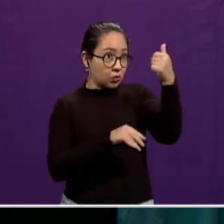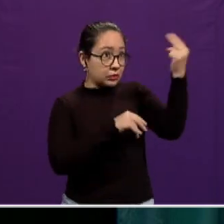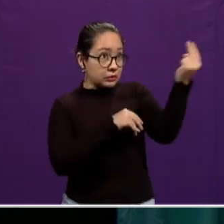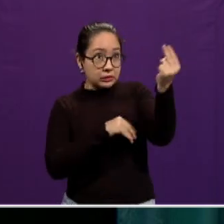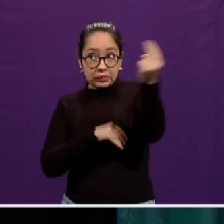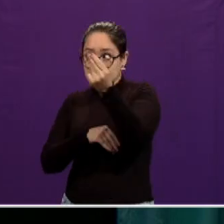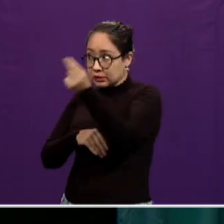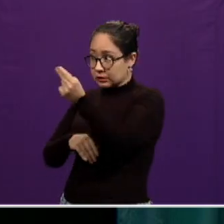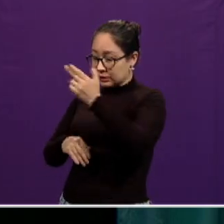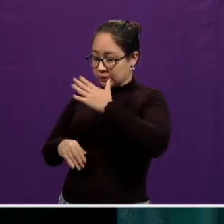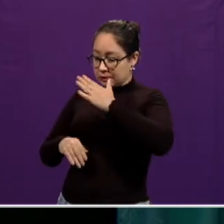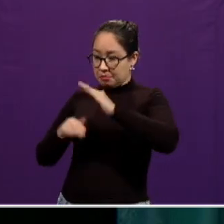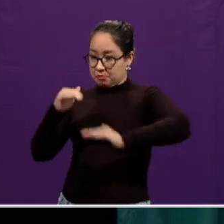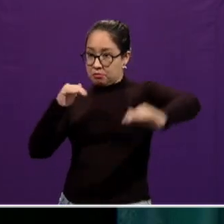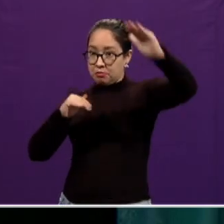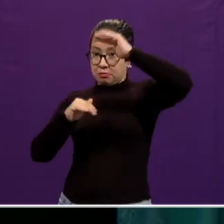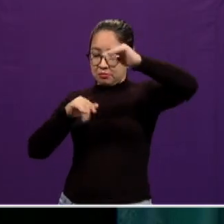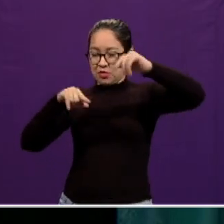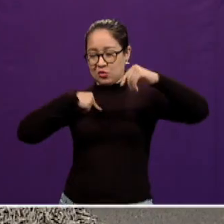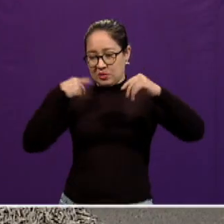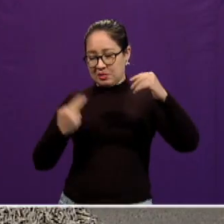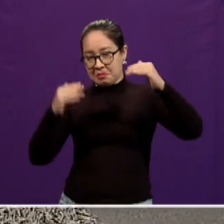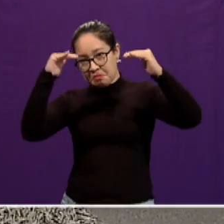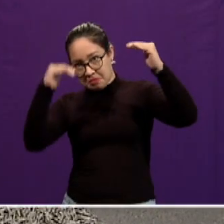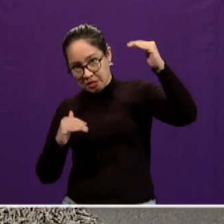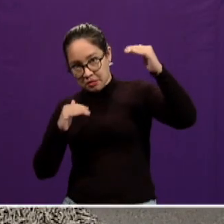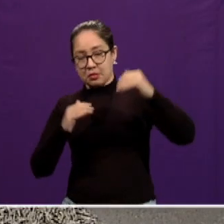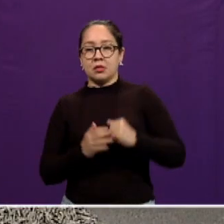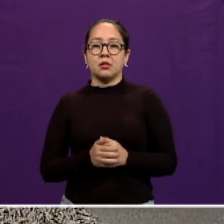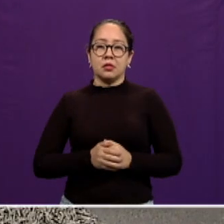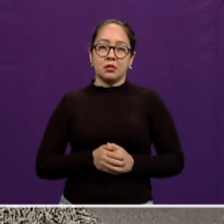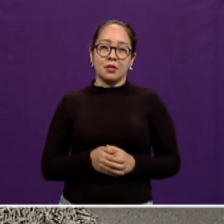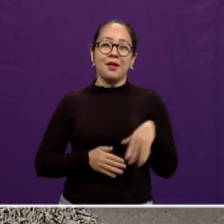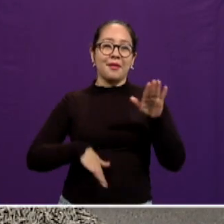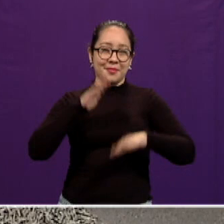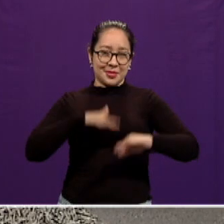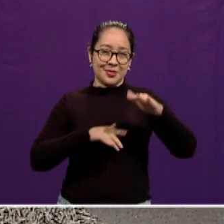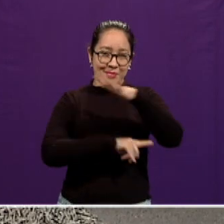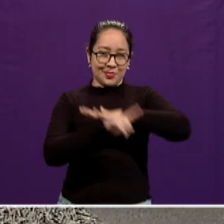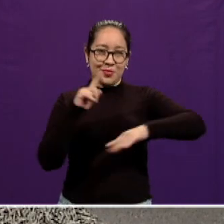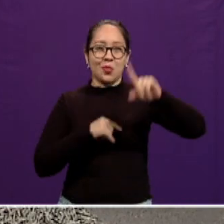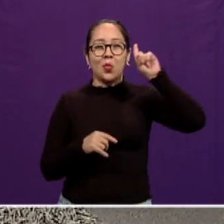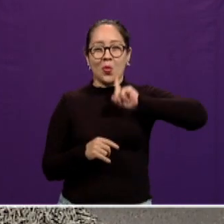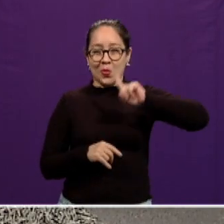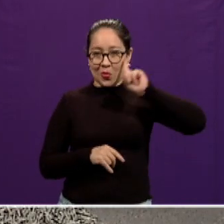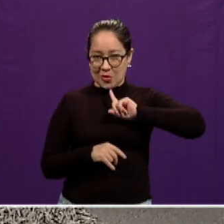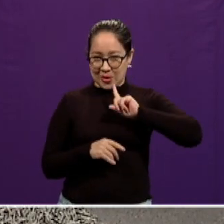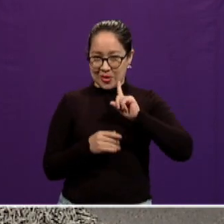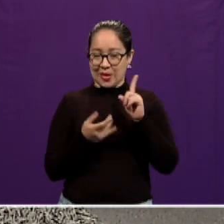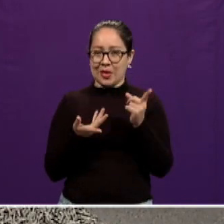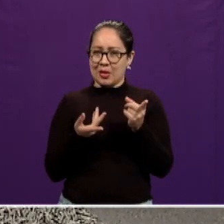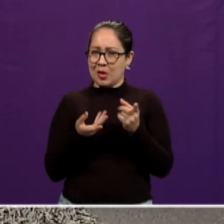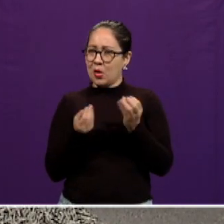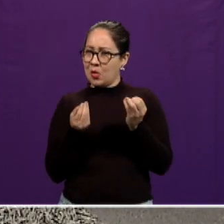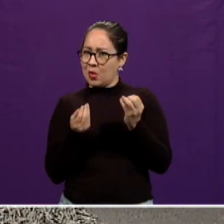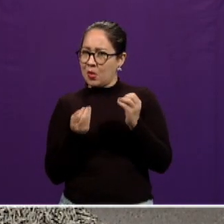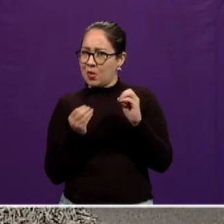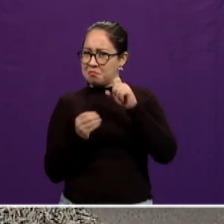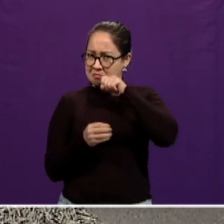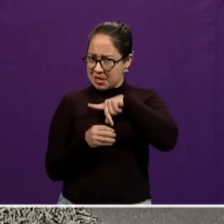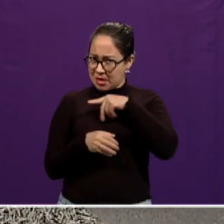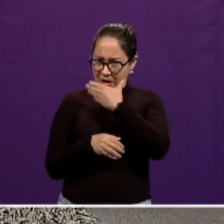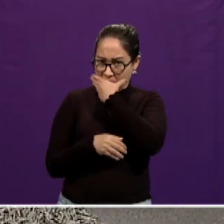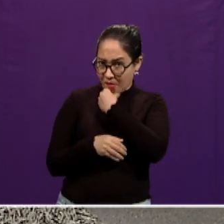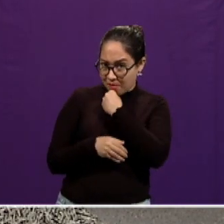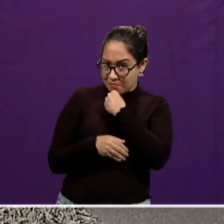demás por encima de los míos. Oye, ¿esto pasa, por ejemplo, en contexto mujeres, más en mujeres que en hombres, o también en hombres se da este asunto